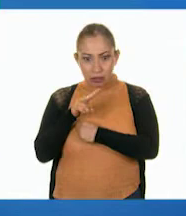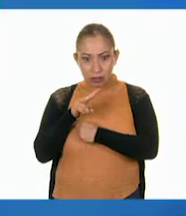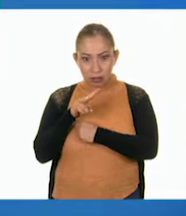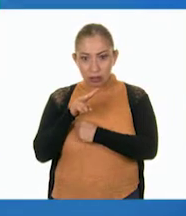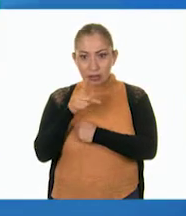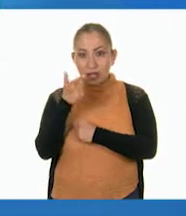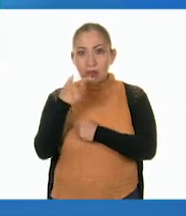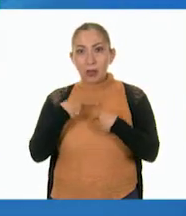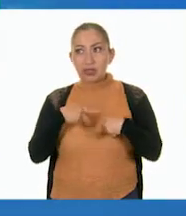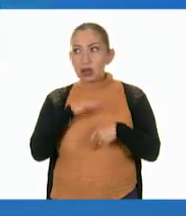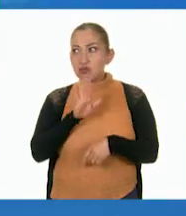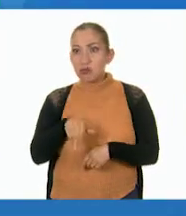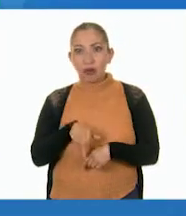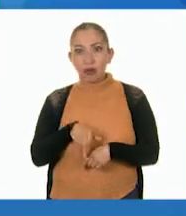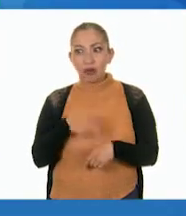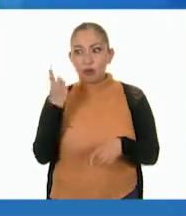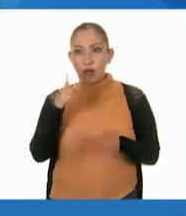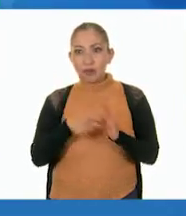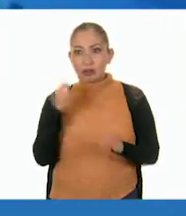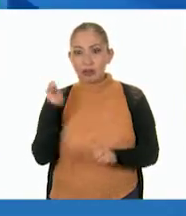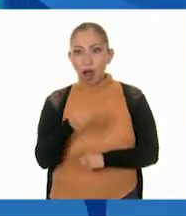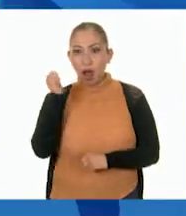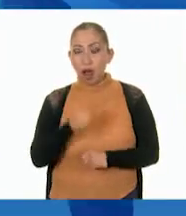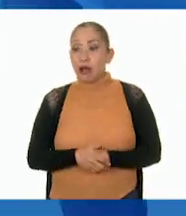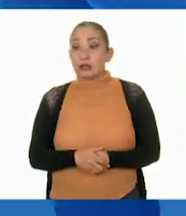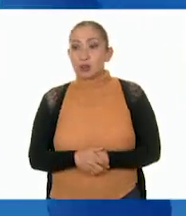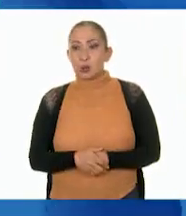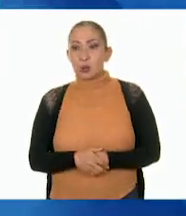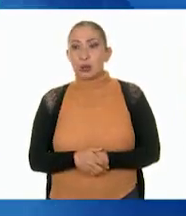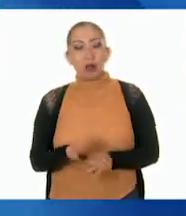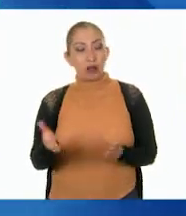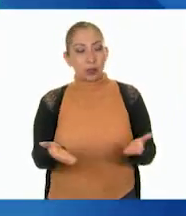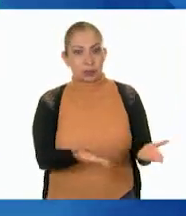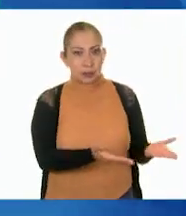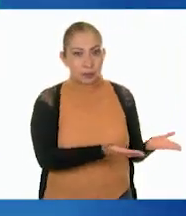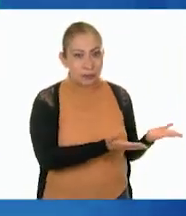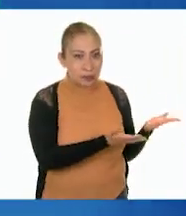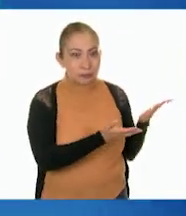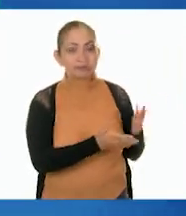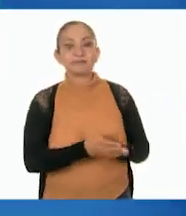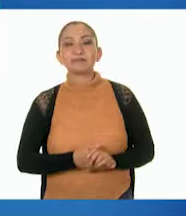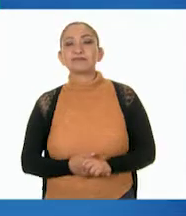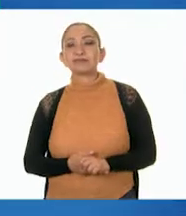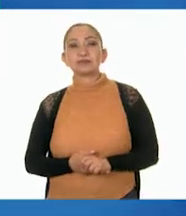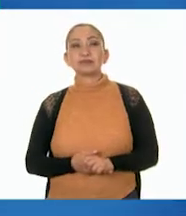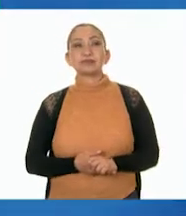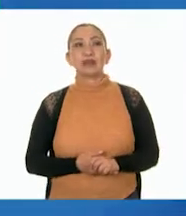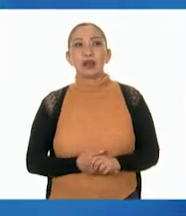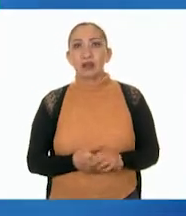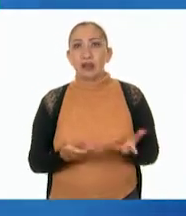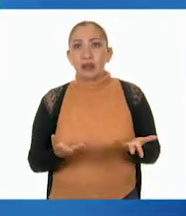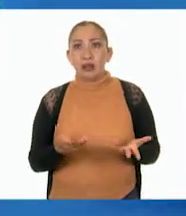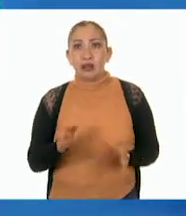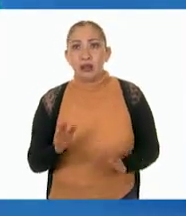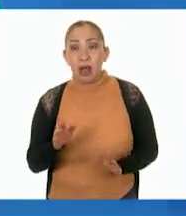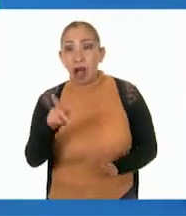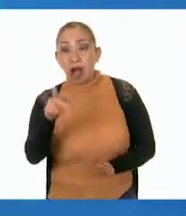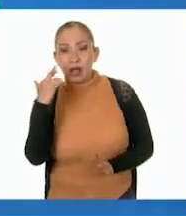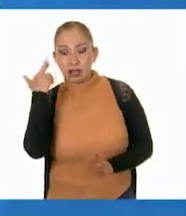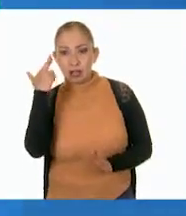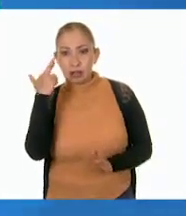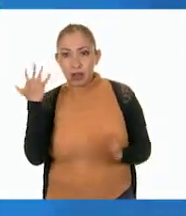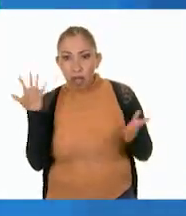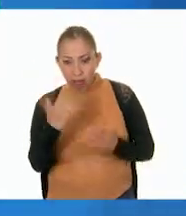sido 7 personas. Y sí, sí, pásalo. Lo hicieron pasar. Y entonces le dice, ¡oh! El rey al